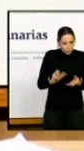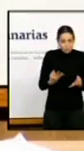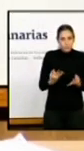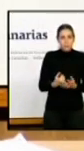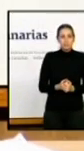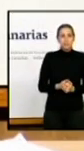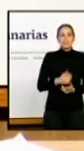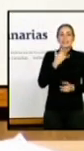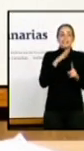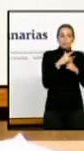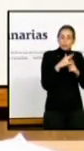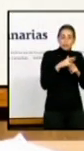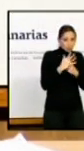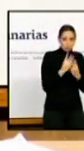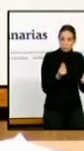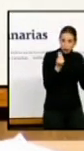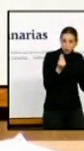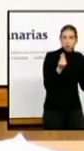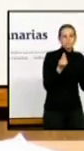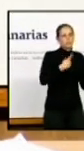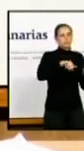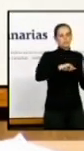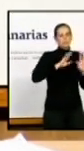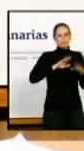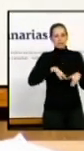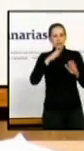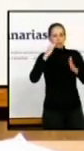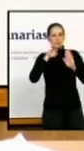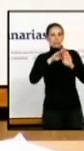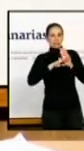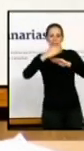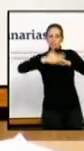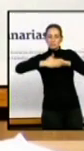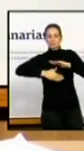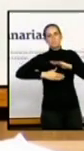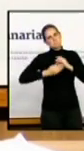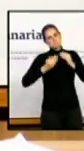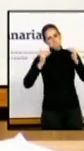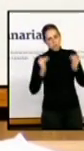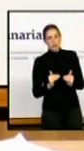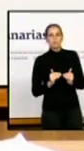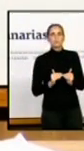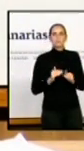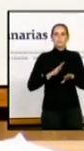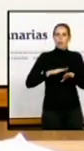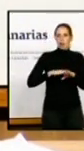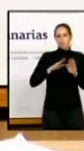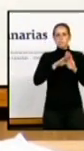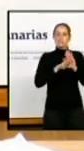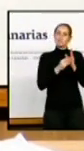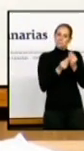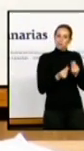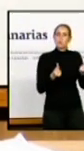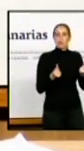se podrán sentar en las terrazas en el exterior convivientes de una misma residencia. Los centros